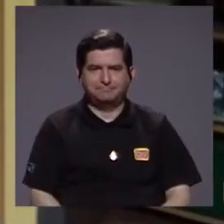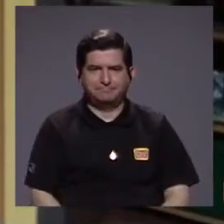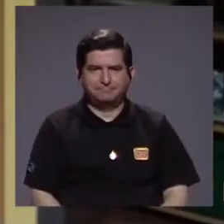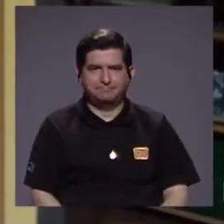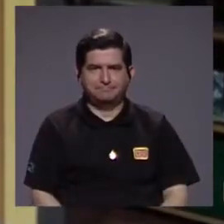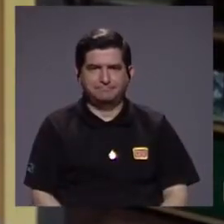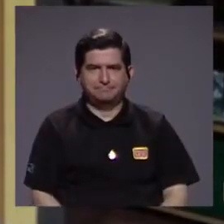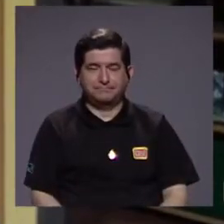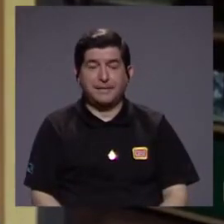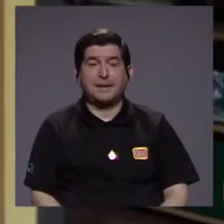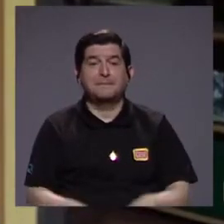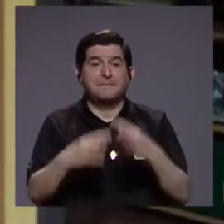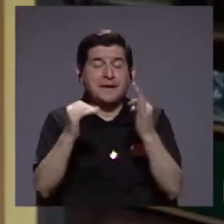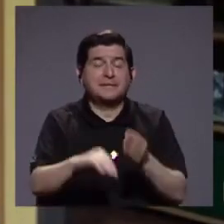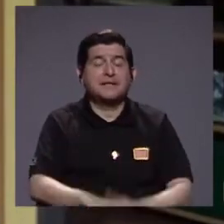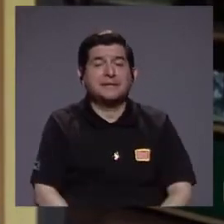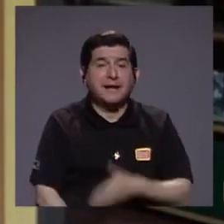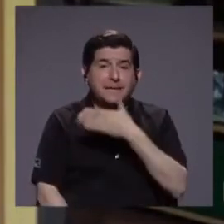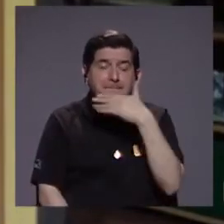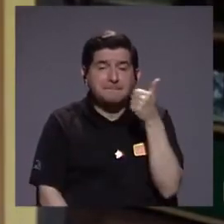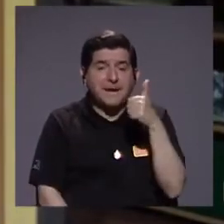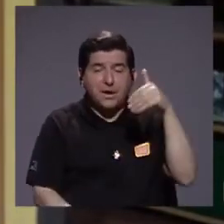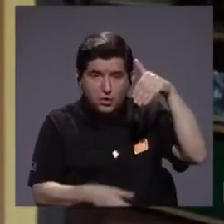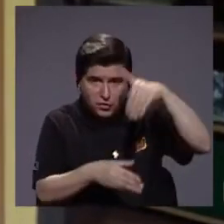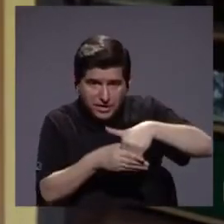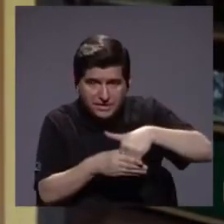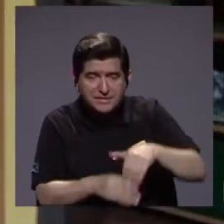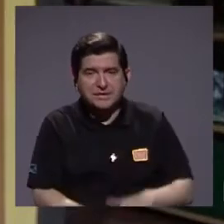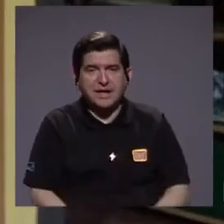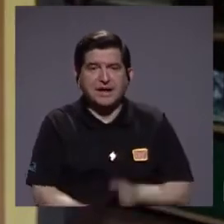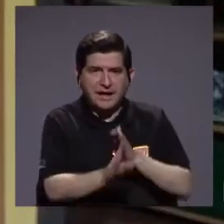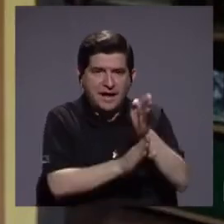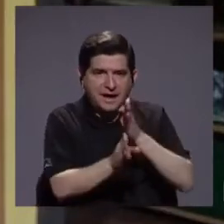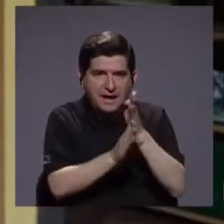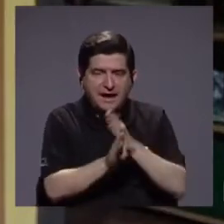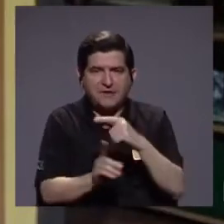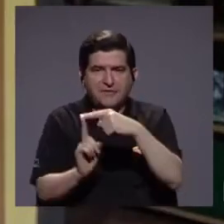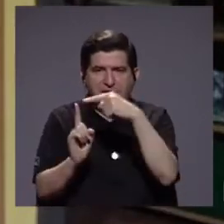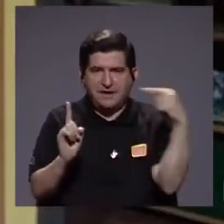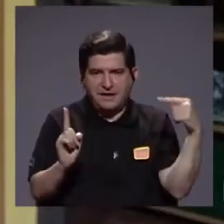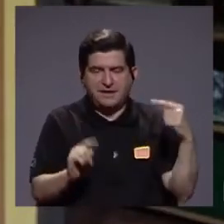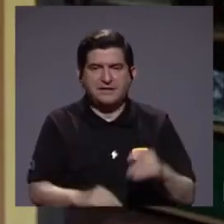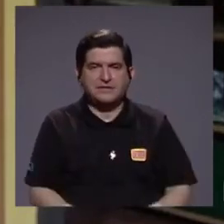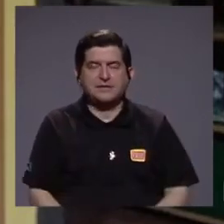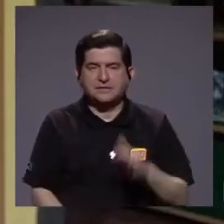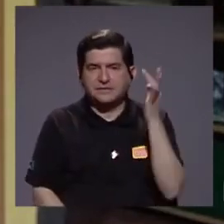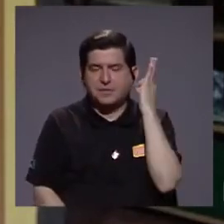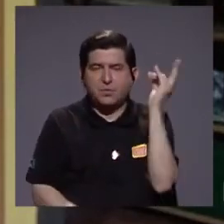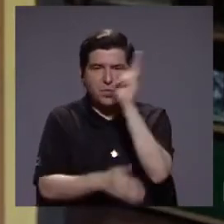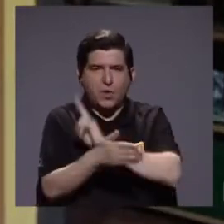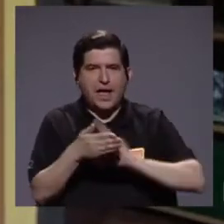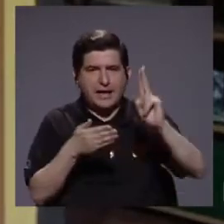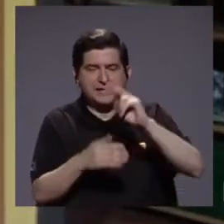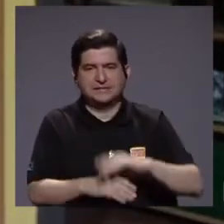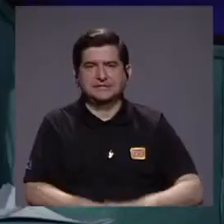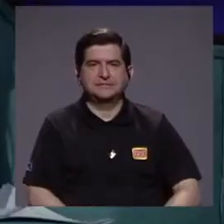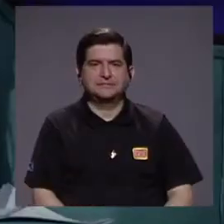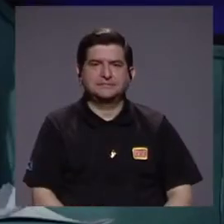para mejorar ese ingreso a estas carreras por parte de las mujeres universitarias.